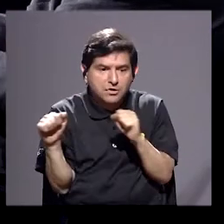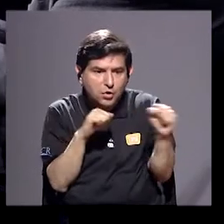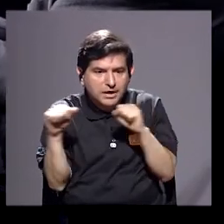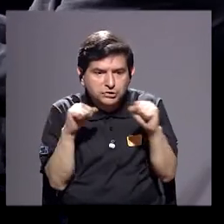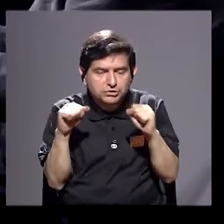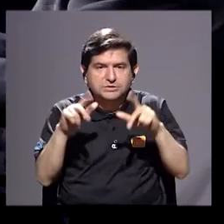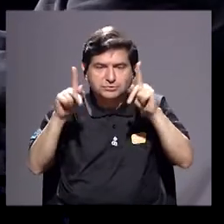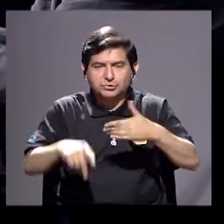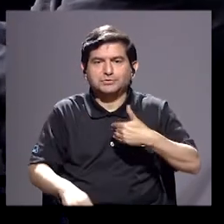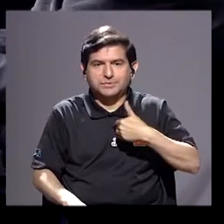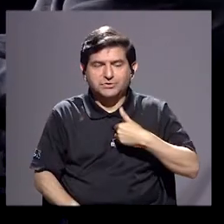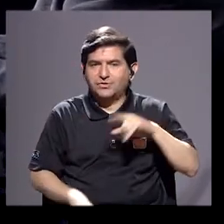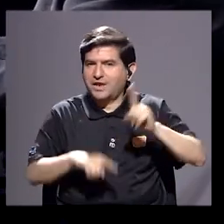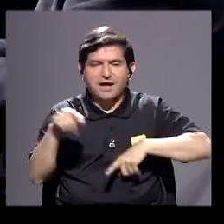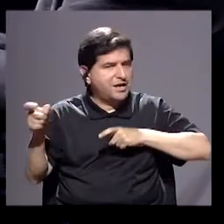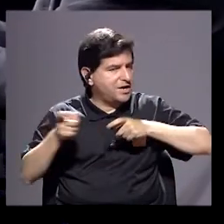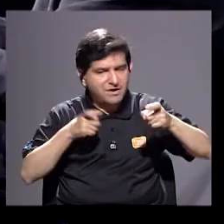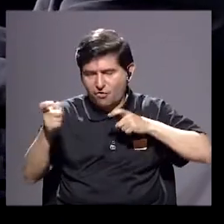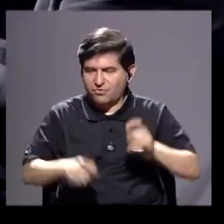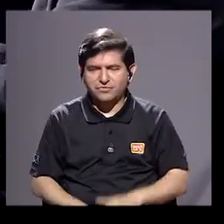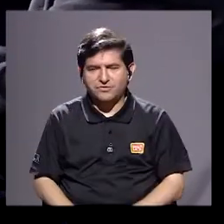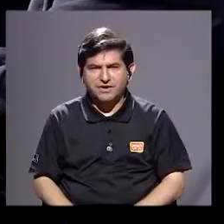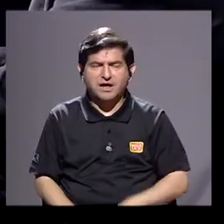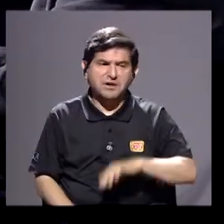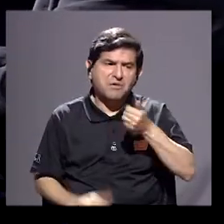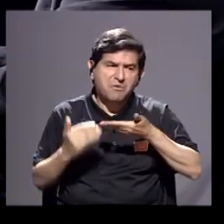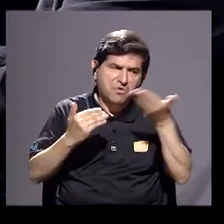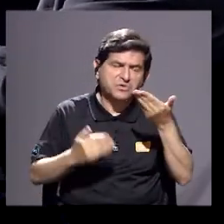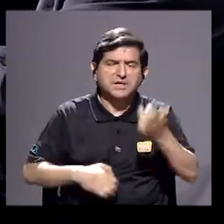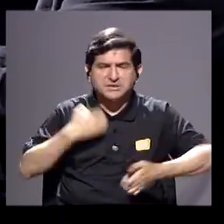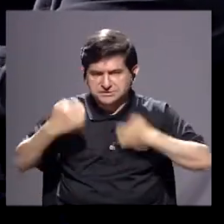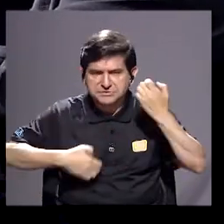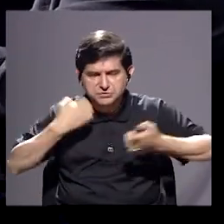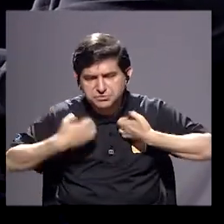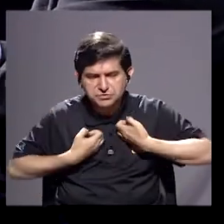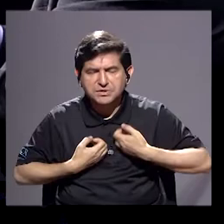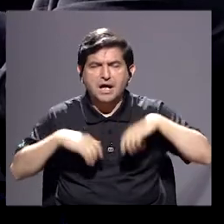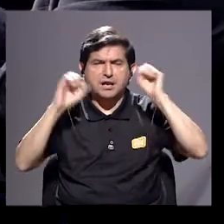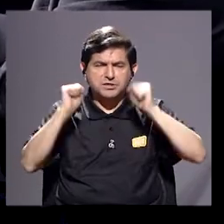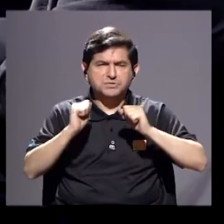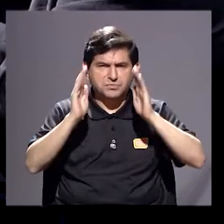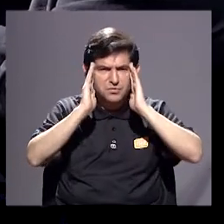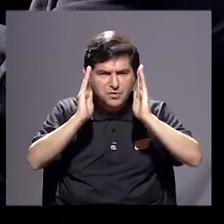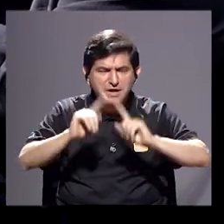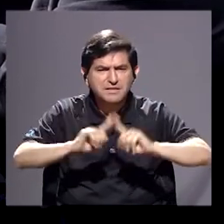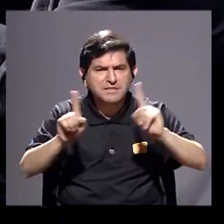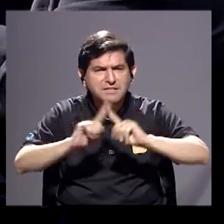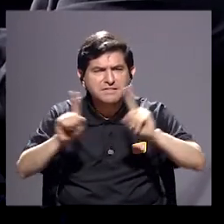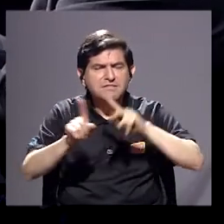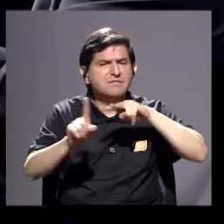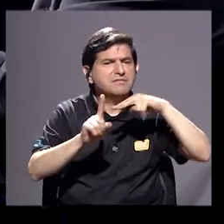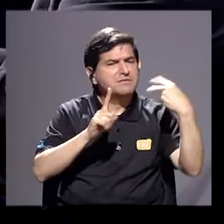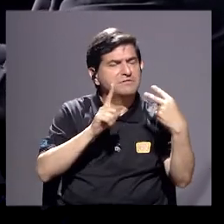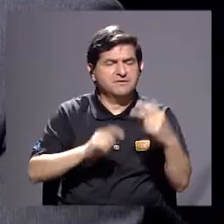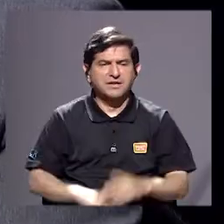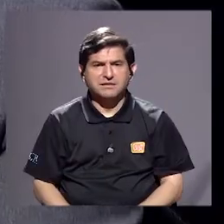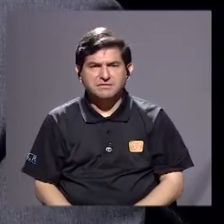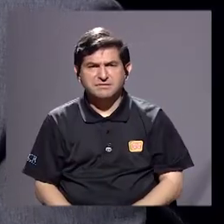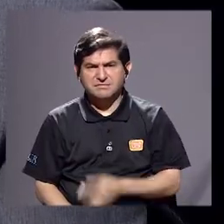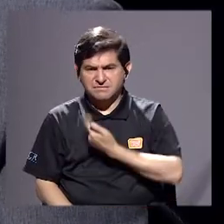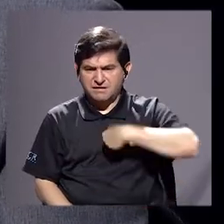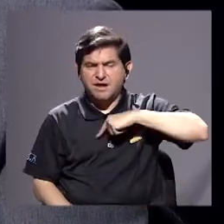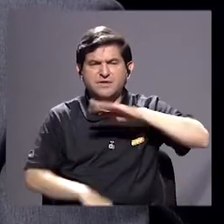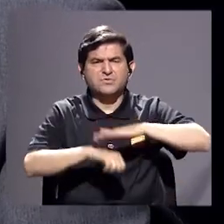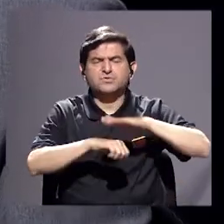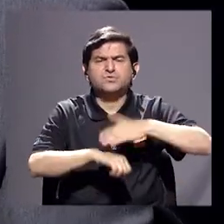sismos que mucha gente tiene que no logra controlar y que tiene que ver con otros factores emocionales que se pueden abordar desde otra perspectiva que es lo que